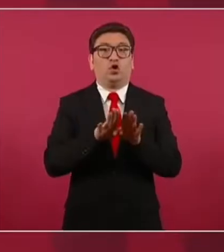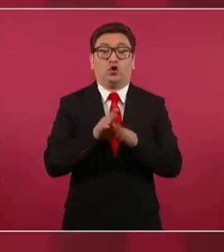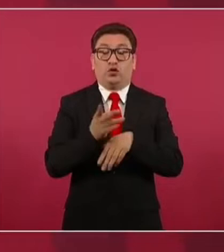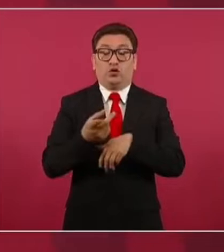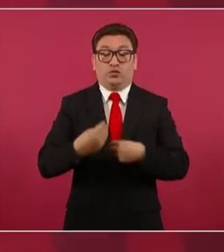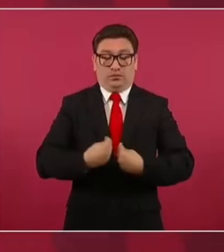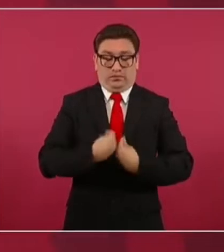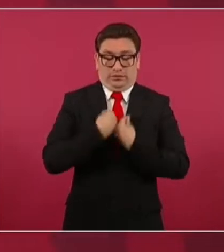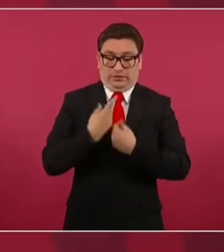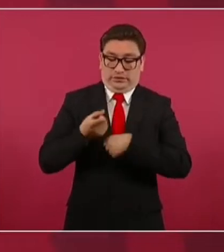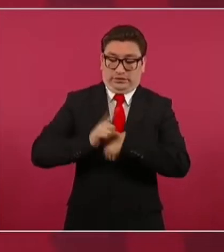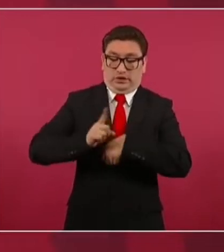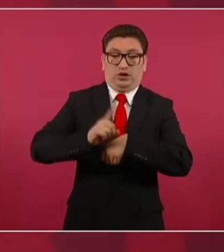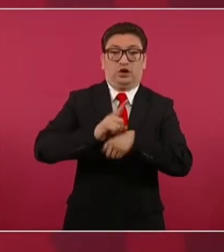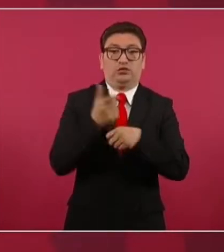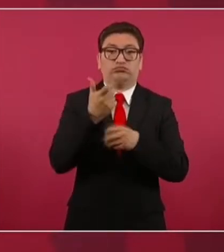diario,